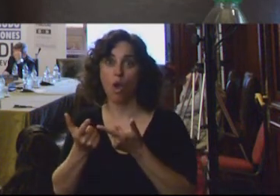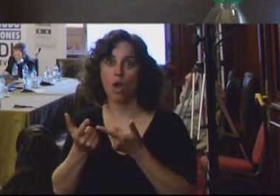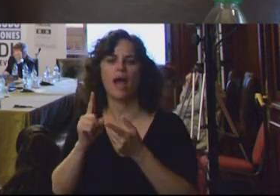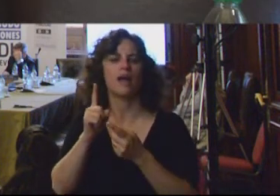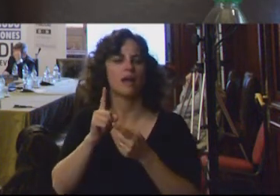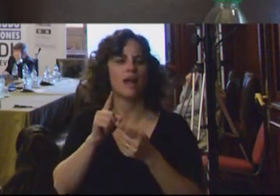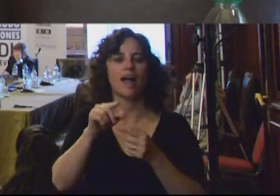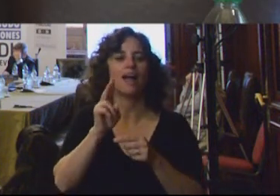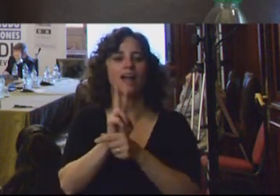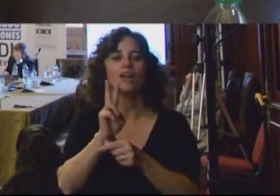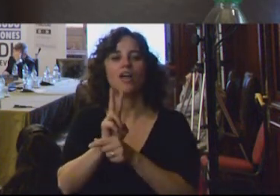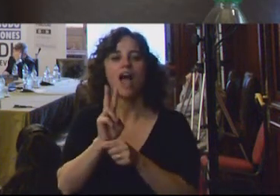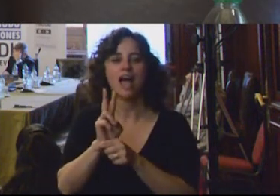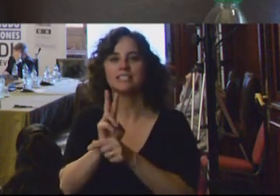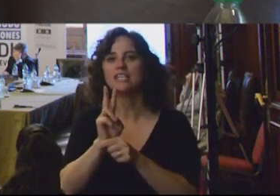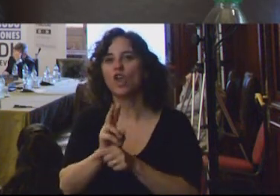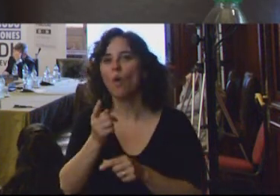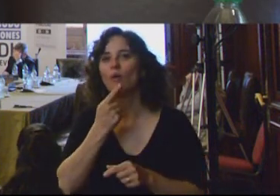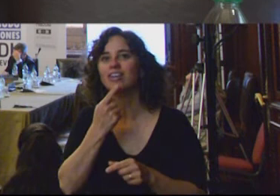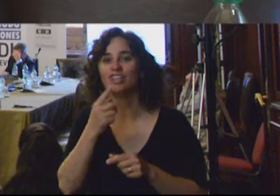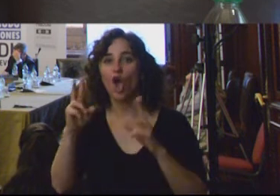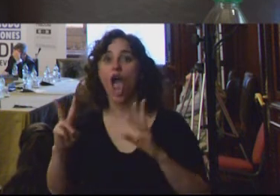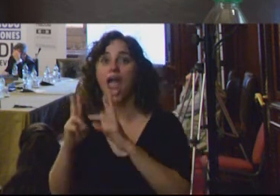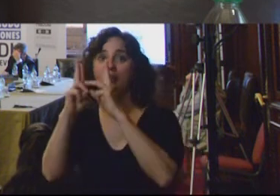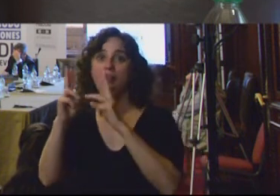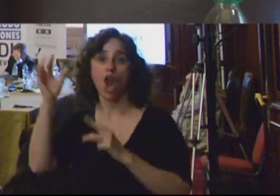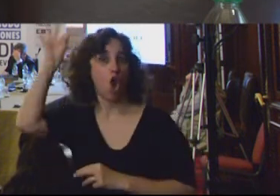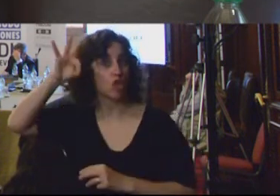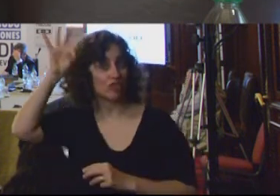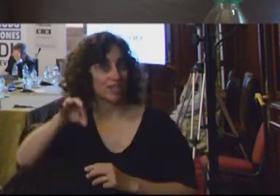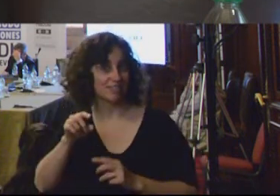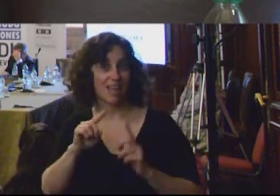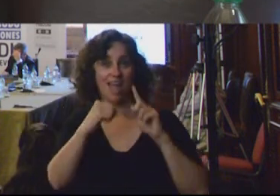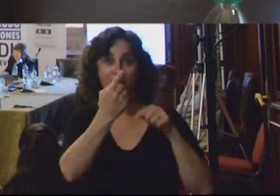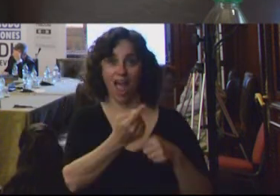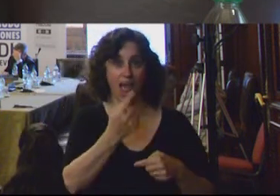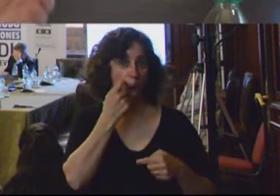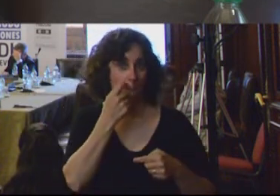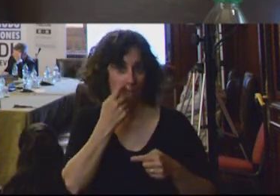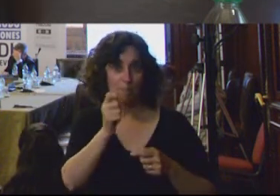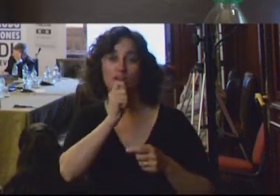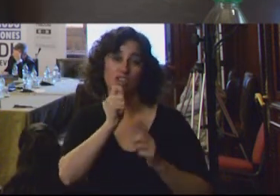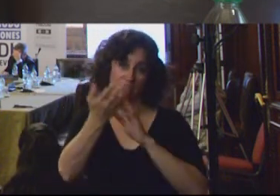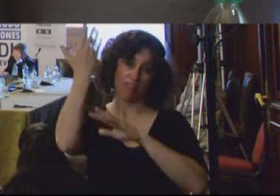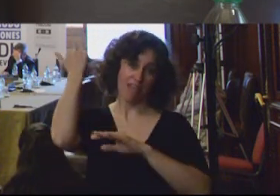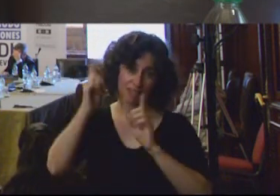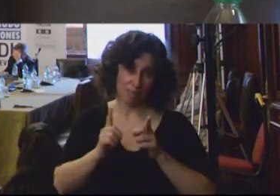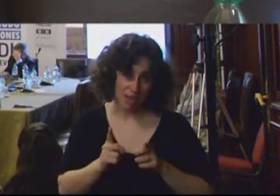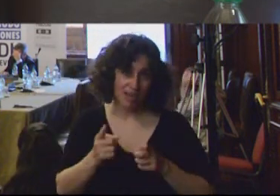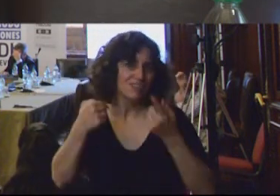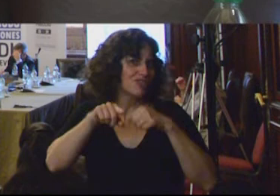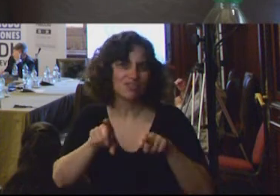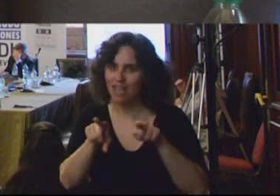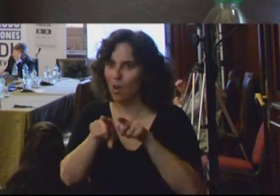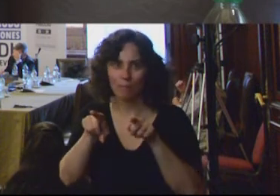en Londres. Entonces, es una situación absolutamente insostenible. Concuerdo con el comisionado Vanucci en